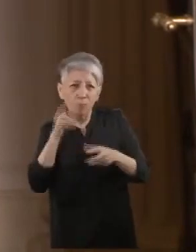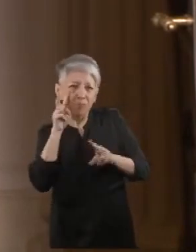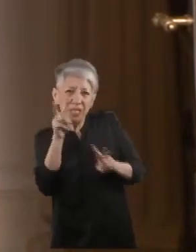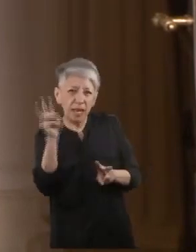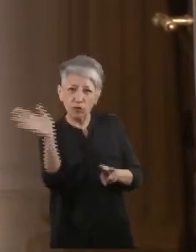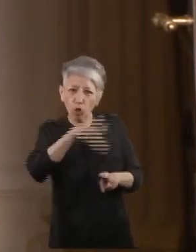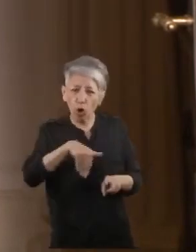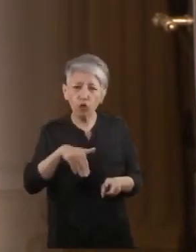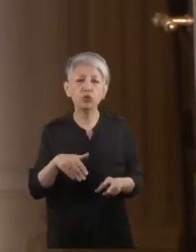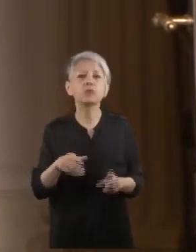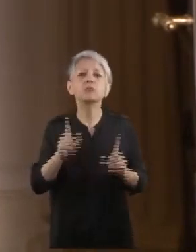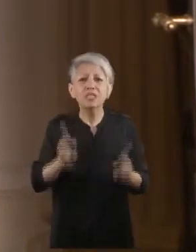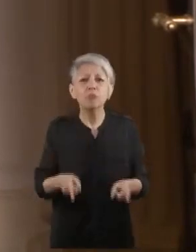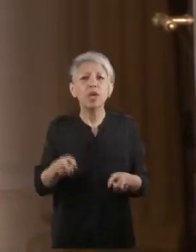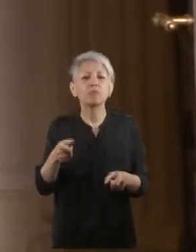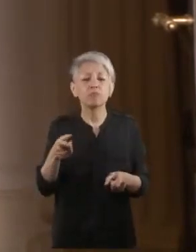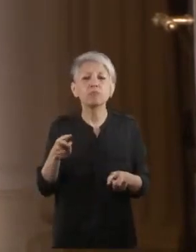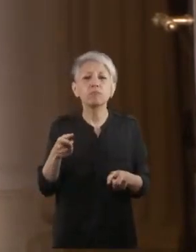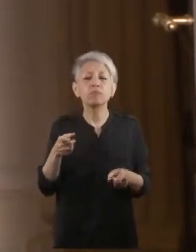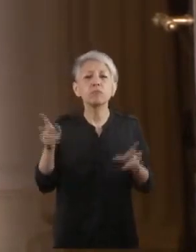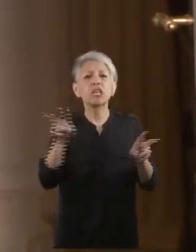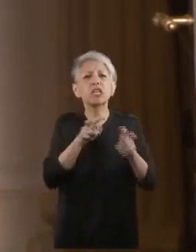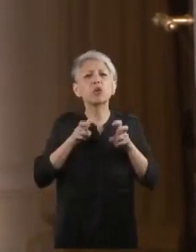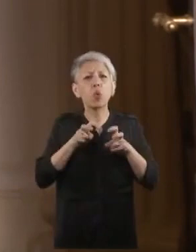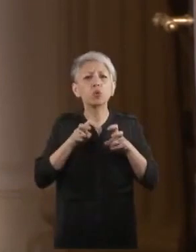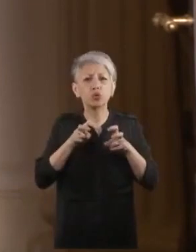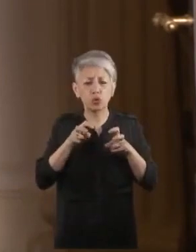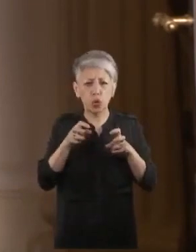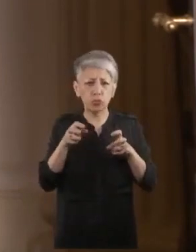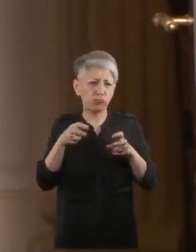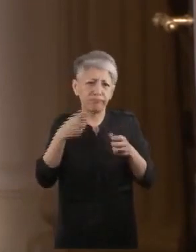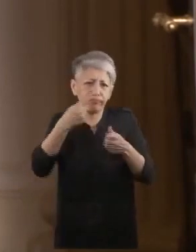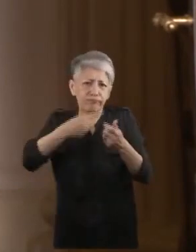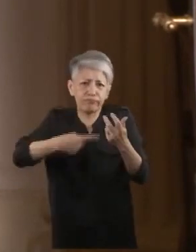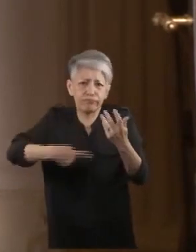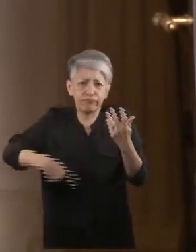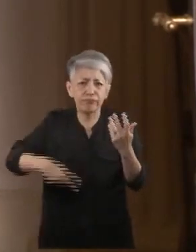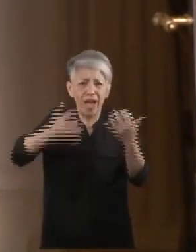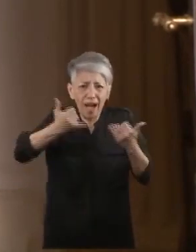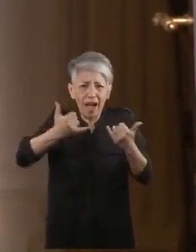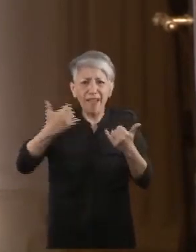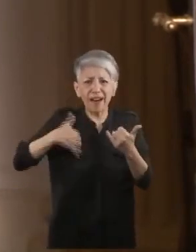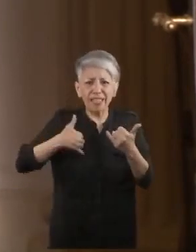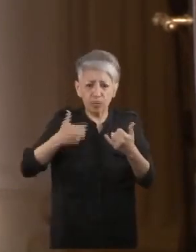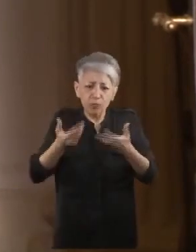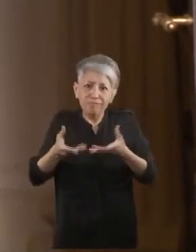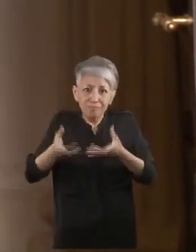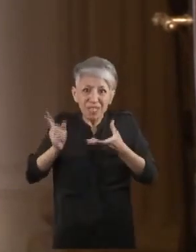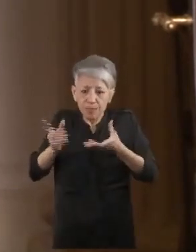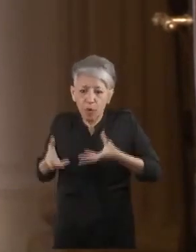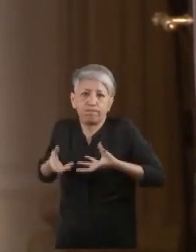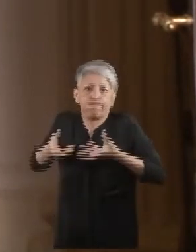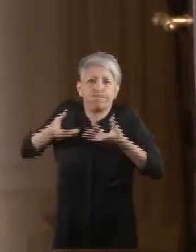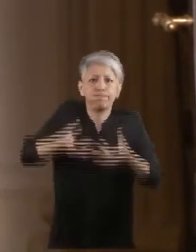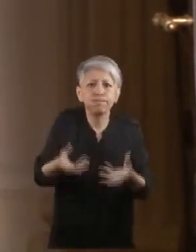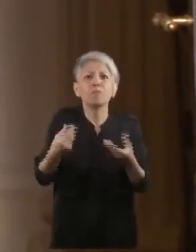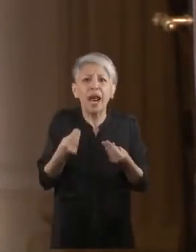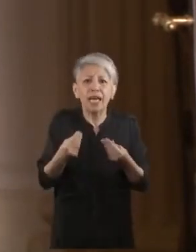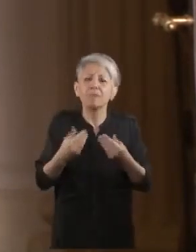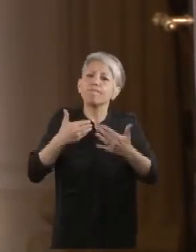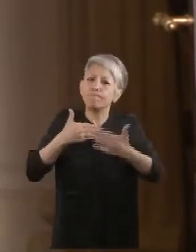liberar la cantidad de recursos enormes que tiene nuestro país y ponerlo a disposición de ese sendero de crecimiento